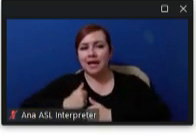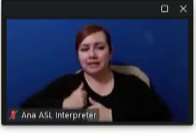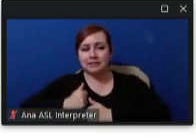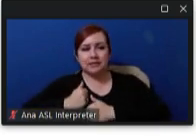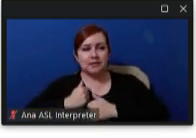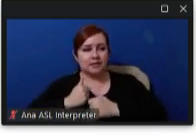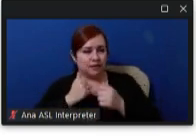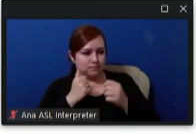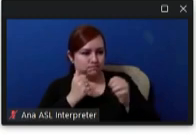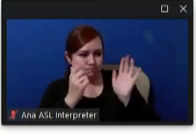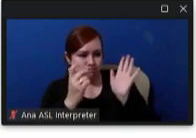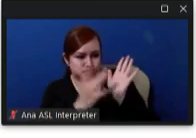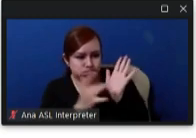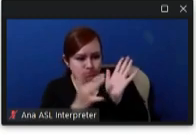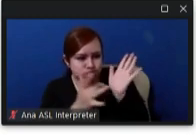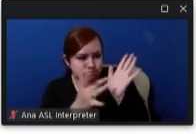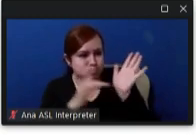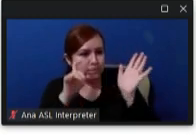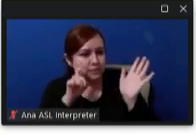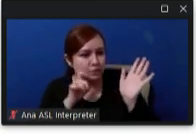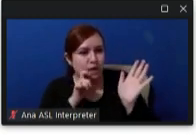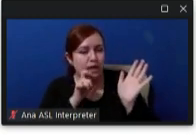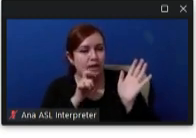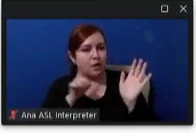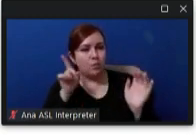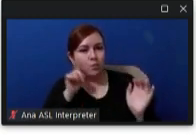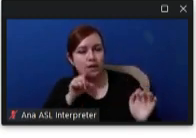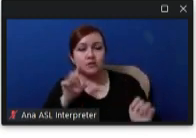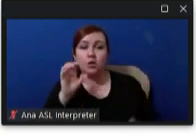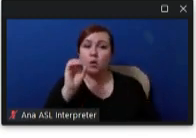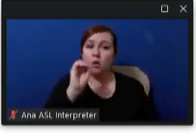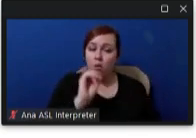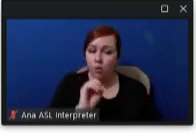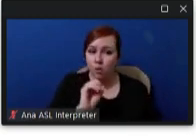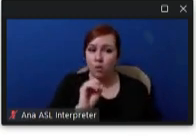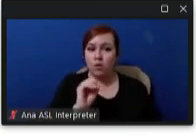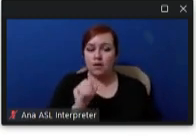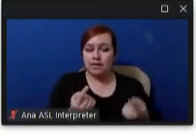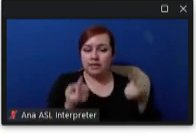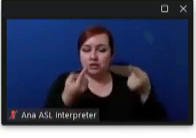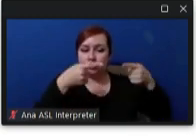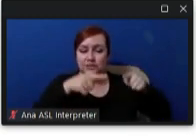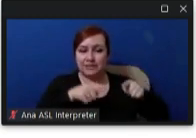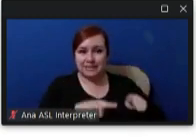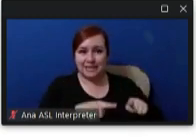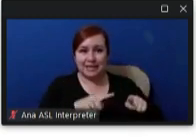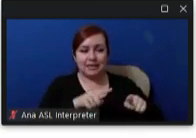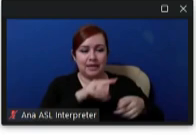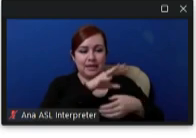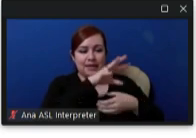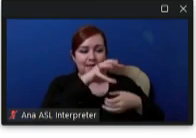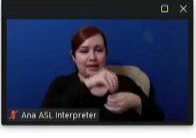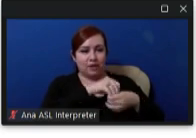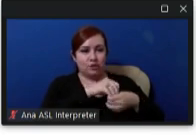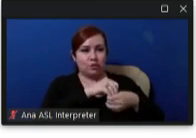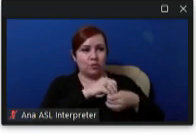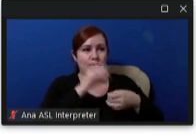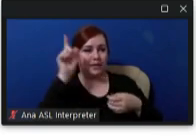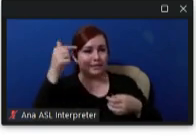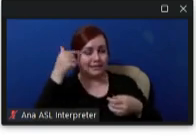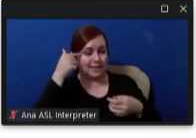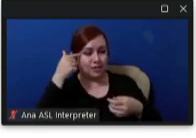sexual, o tienen lugar en instituciones del Estado en donde se tratan a las personas